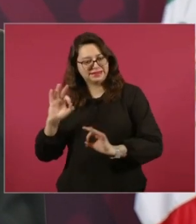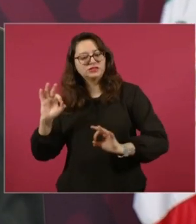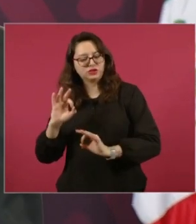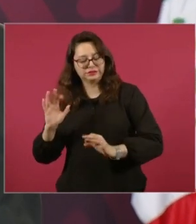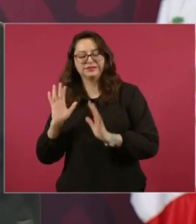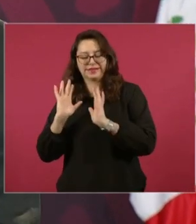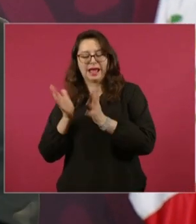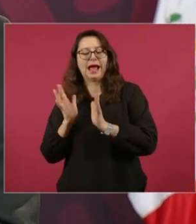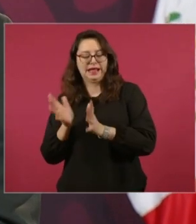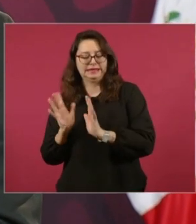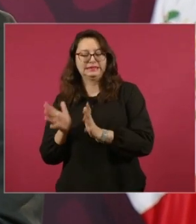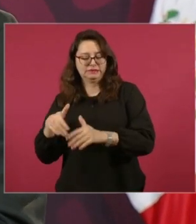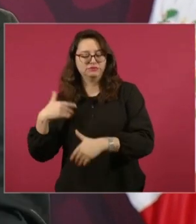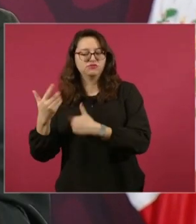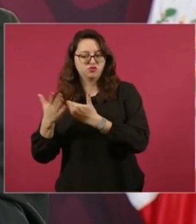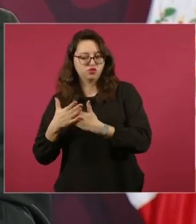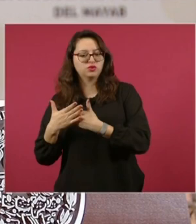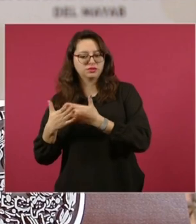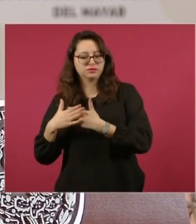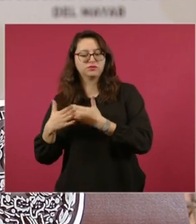Y quiero